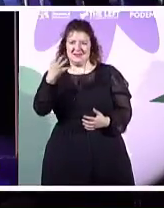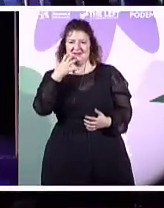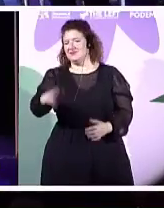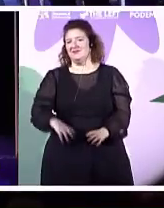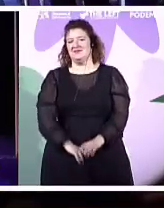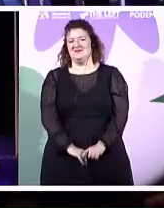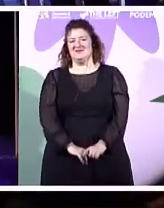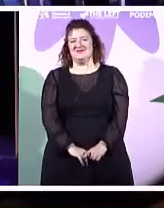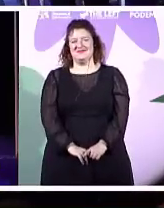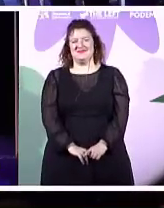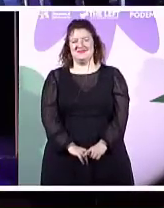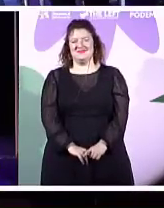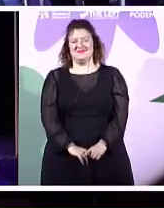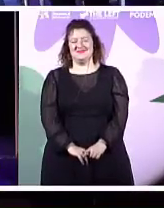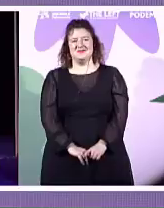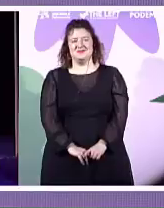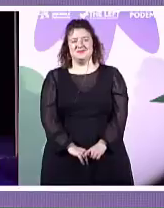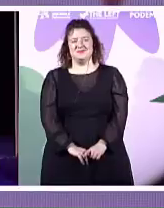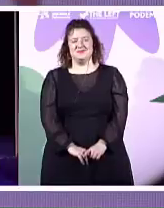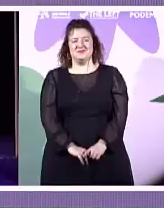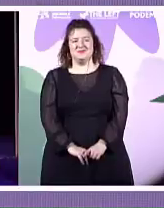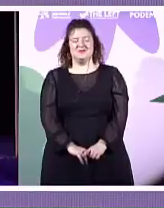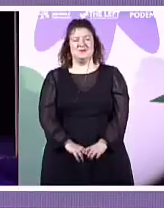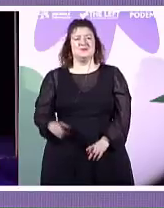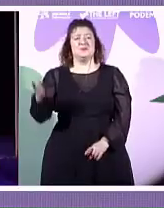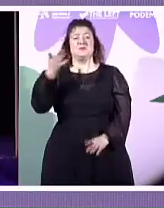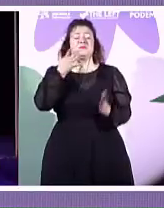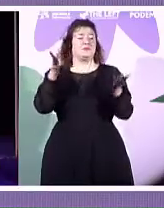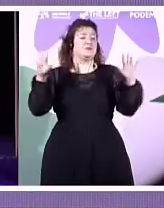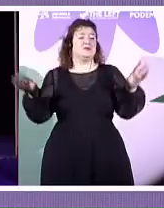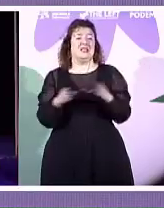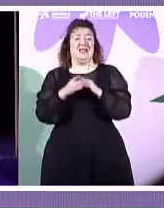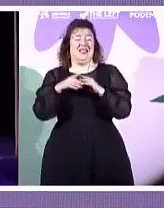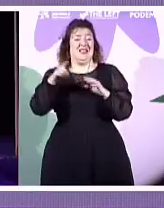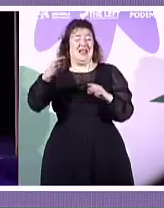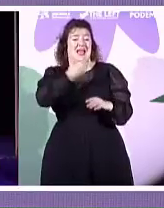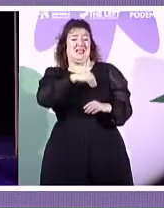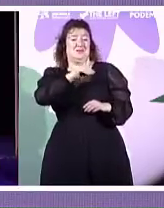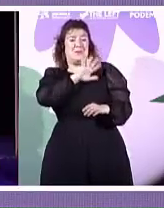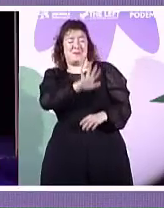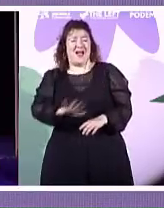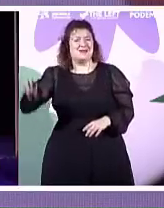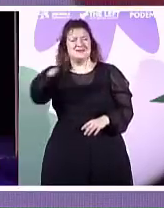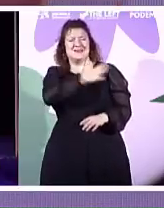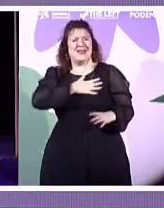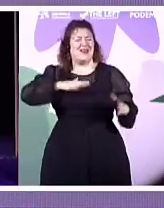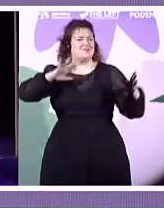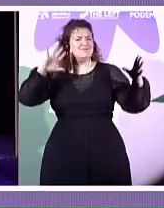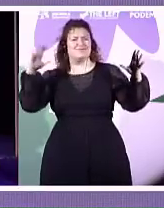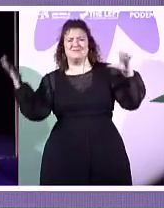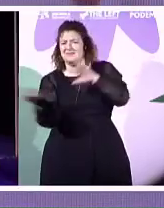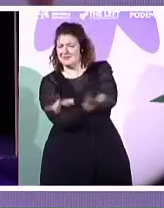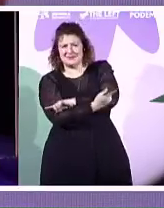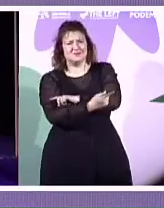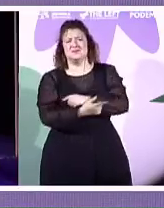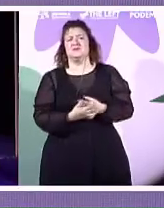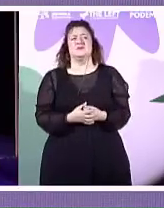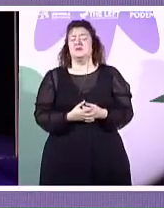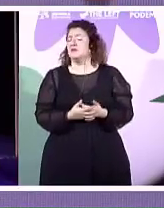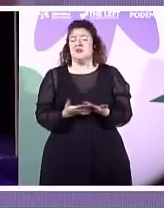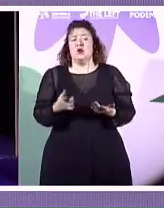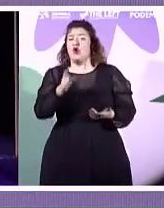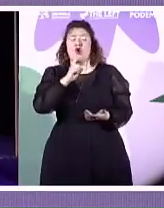estamos aquí para transformar este país y para eso sabemos que hay que ganar